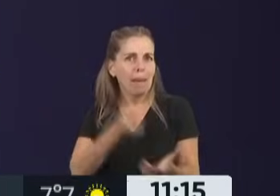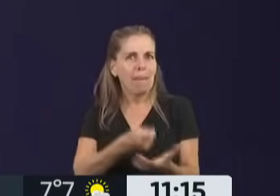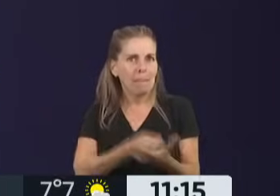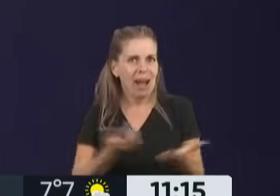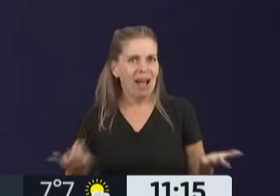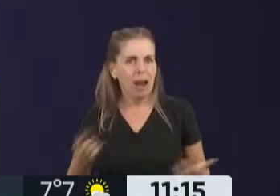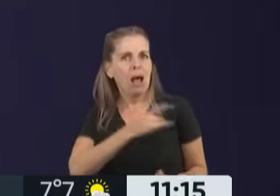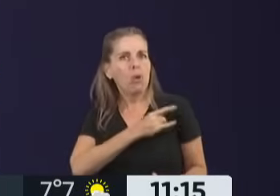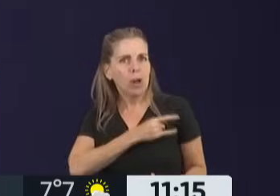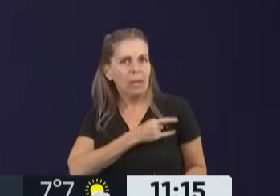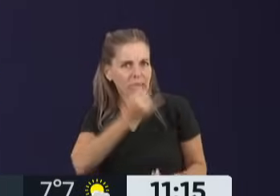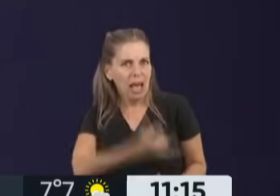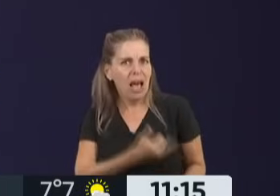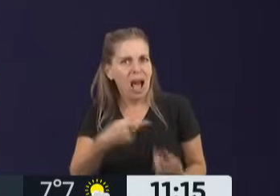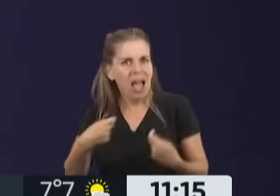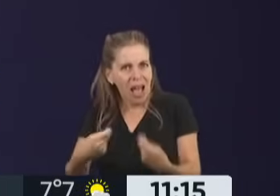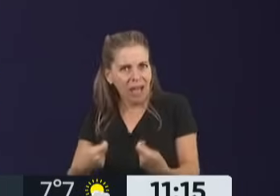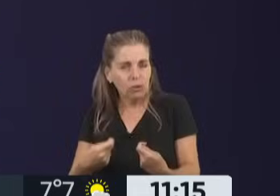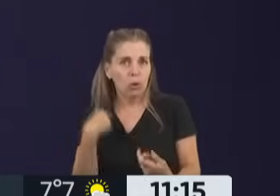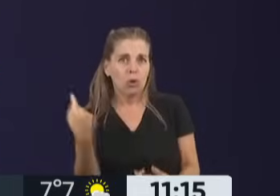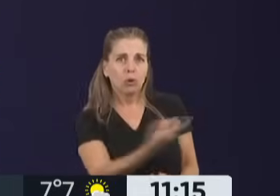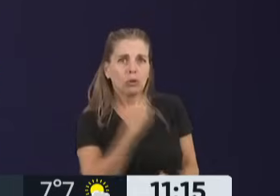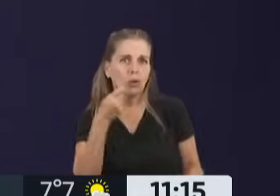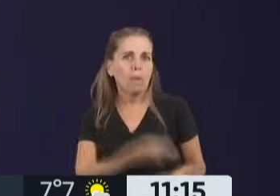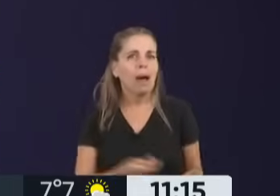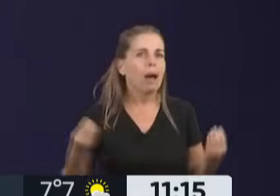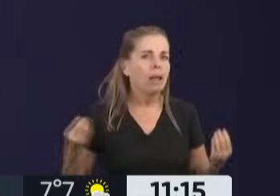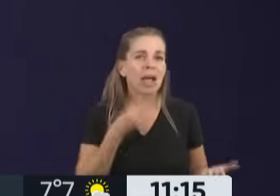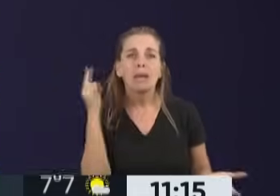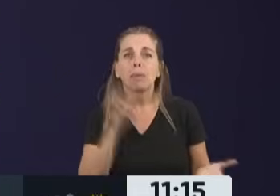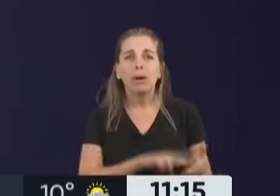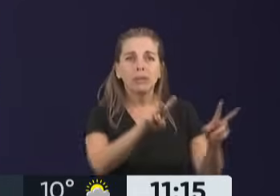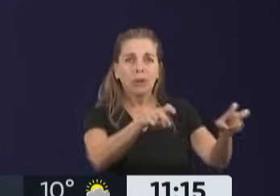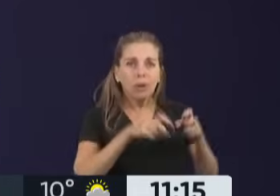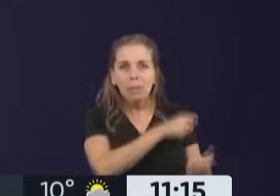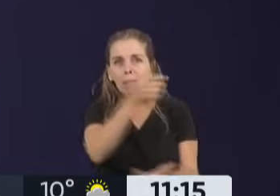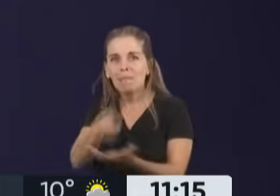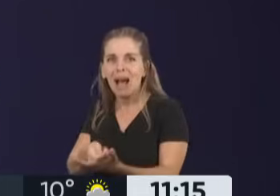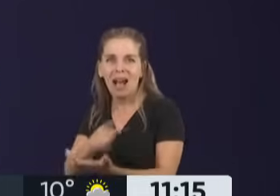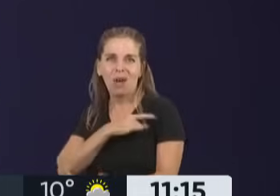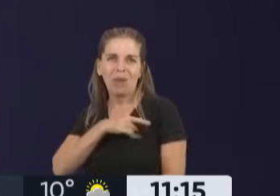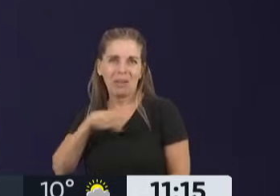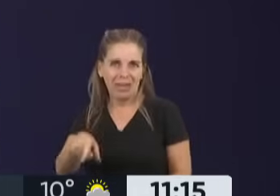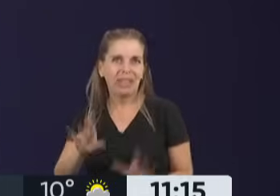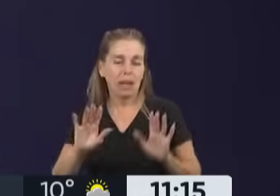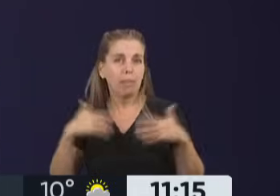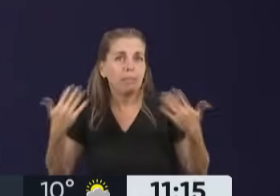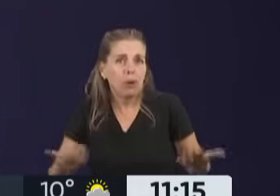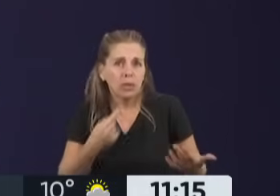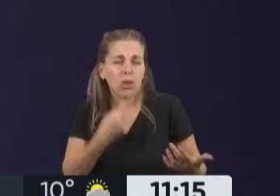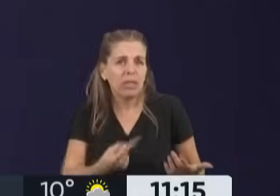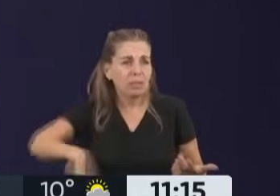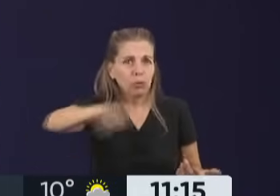las universidades las sostenemos entre todos los argentinos. Y en esa lógica entendemos que las auditorías son